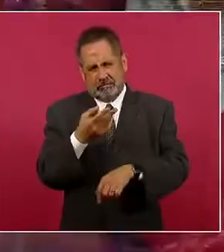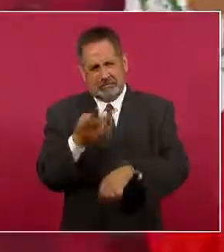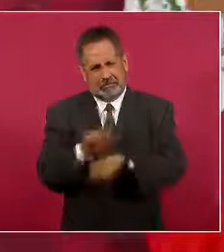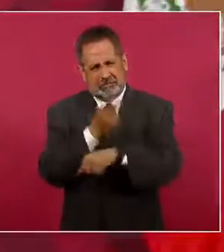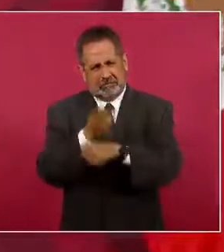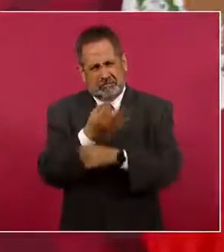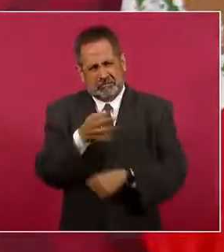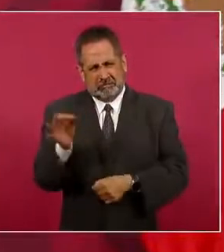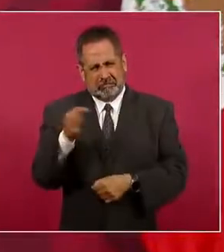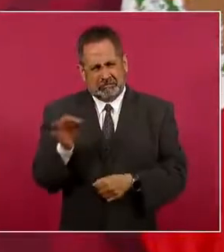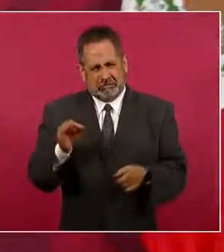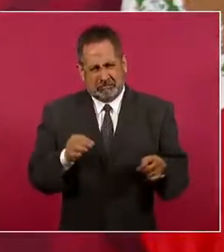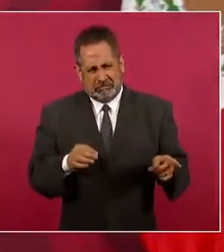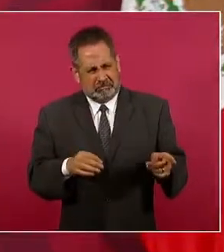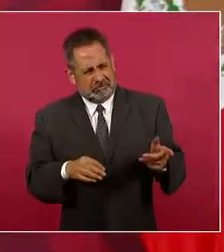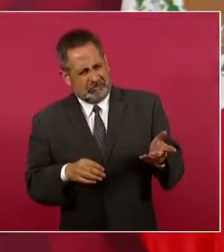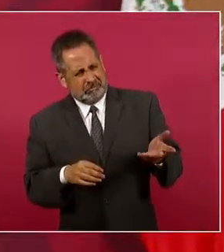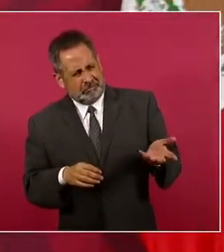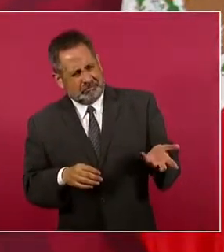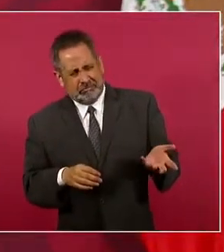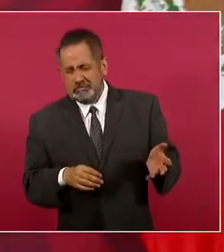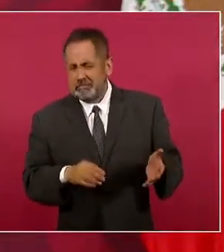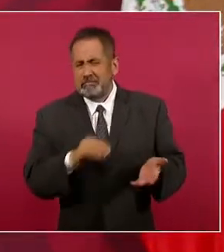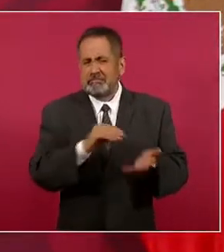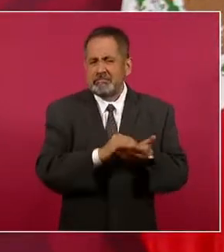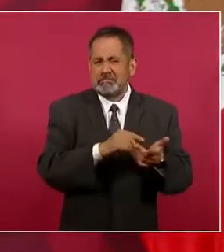Pero hay constancia.